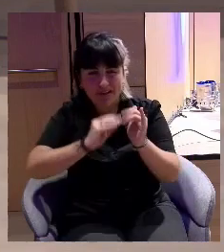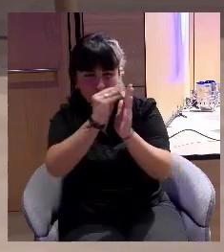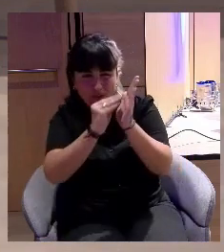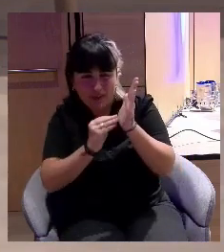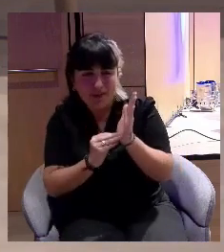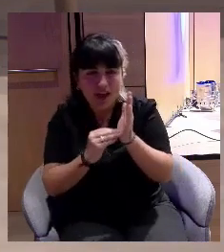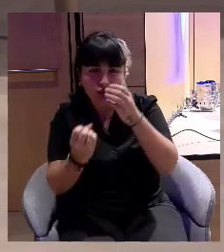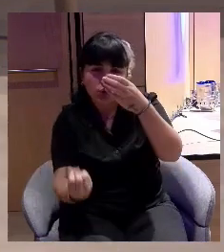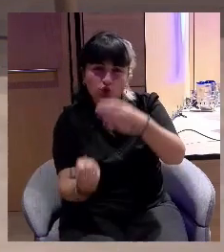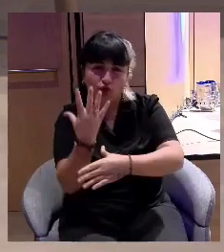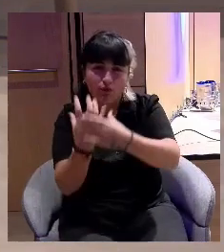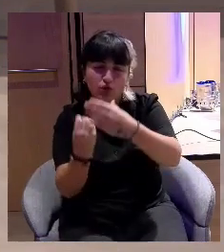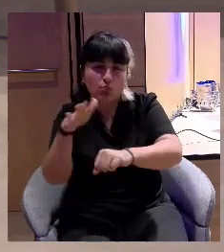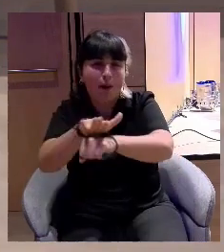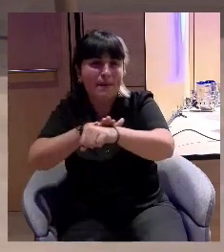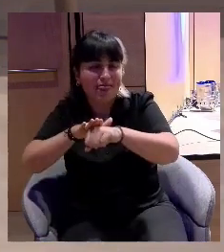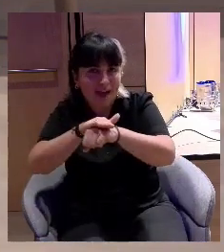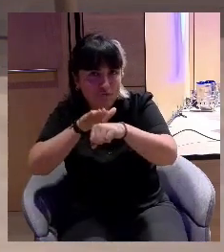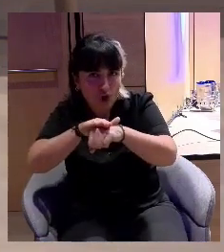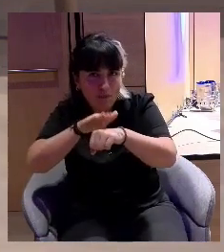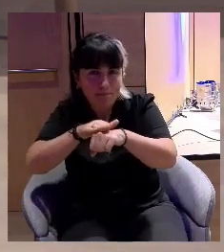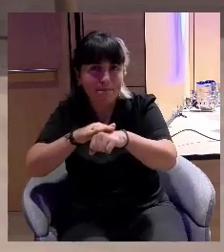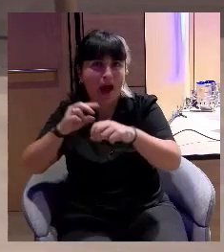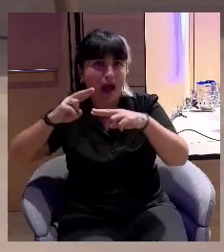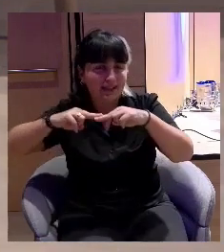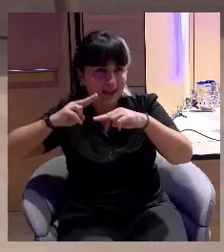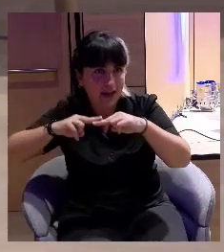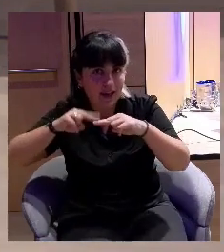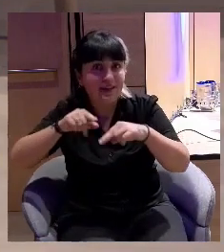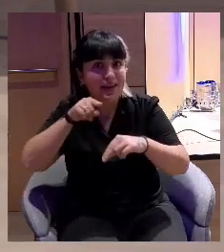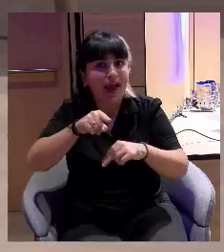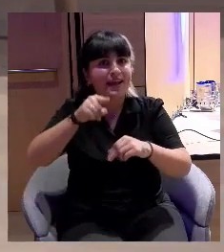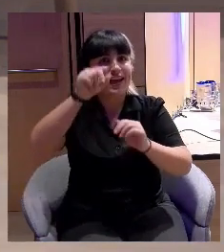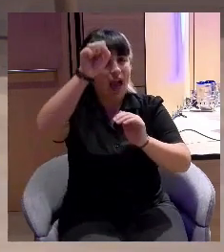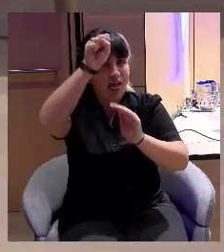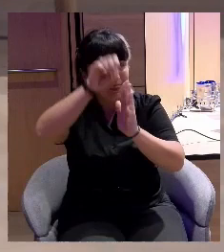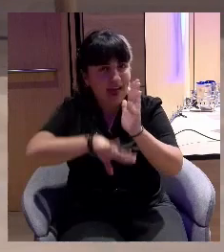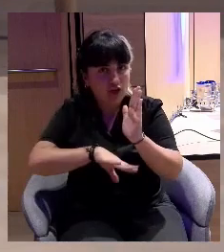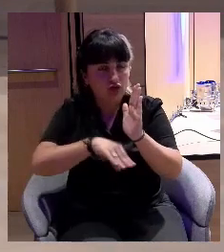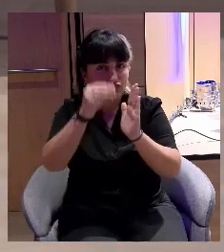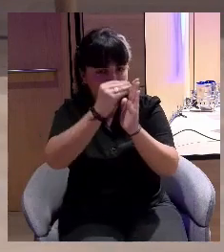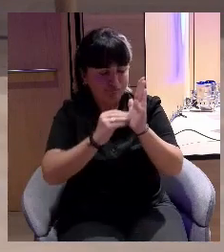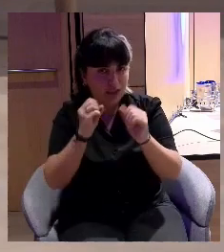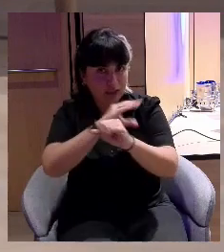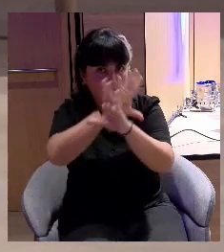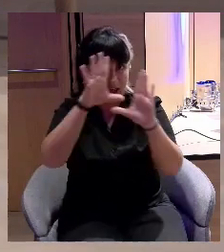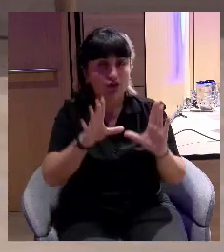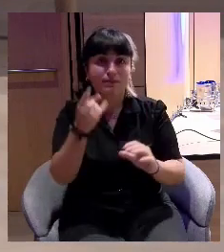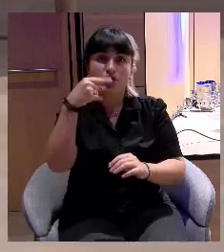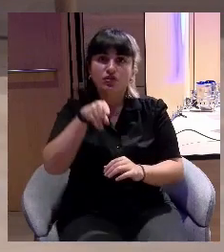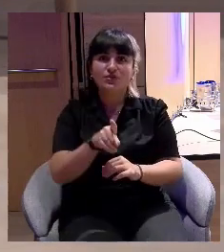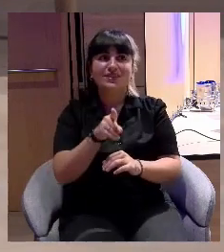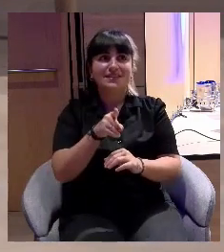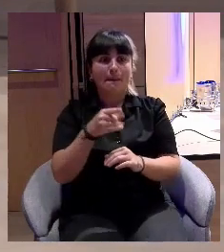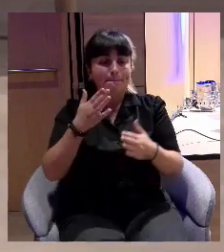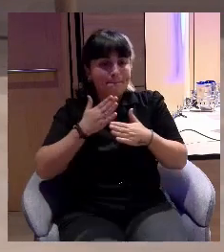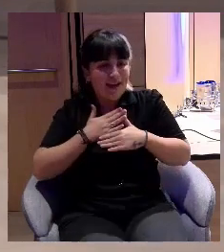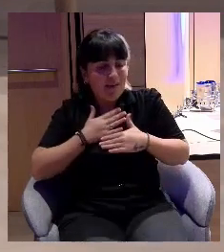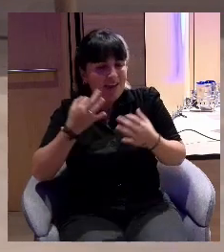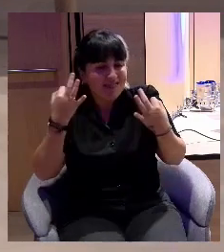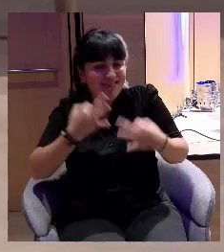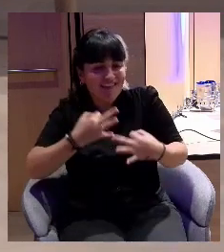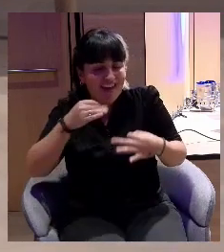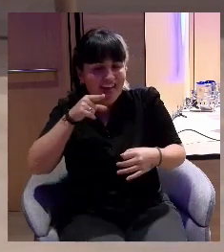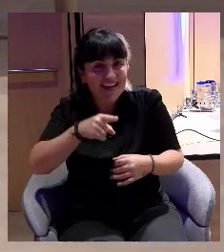lo veníamos trabajando anterior, y sacamos un especial periodístico con eso. Entonces, como, ok, ahí fue como para mí